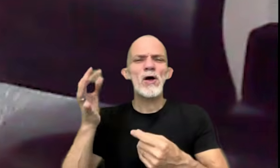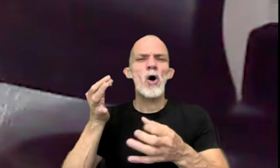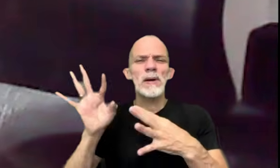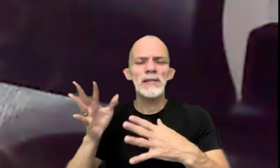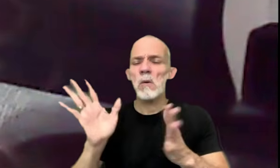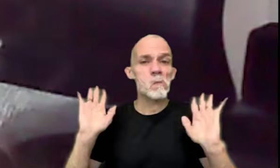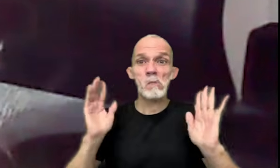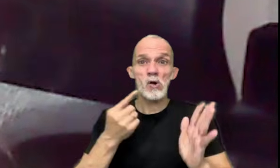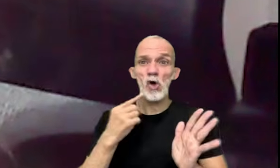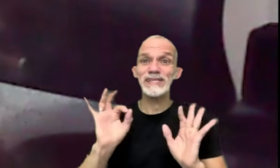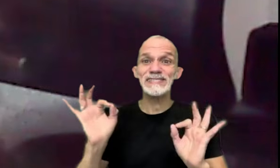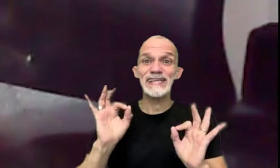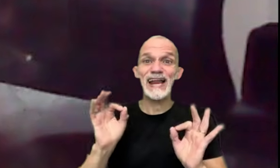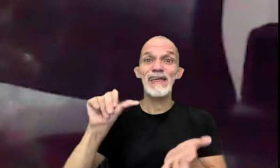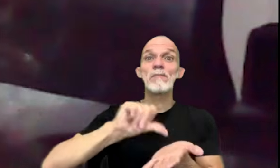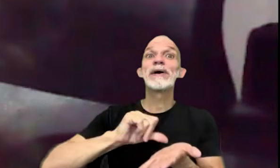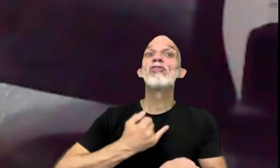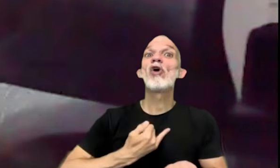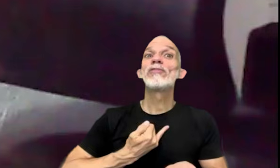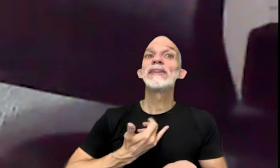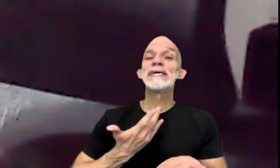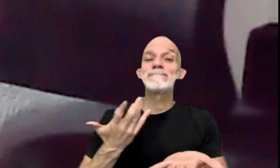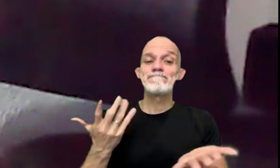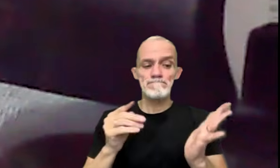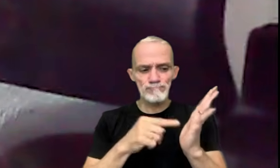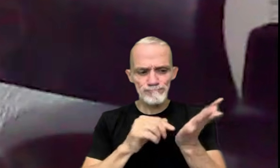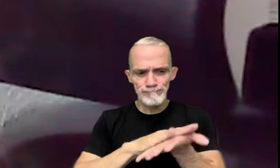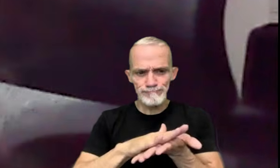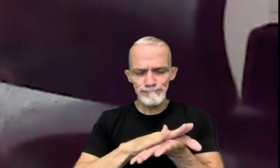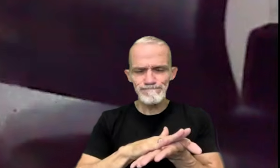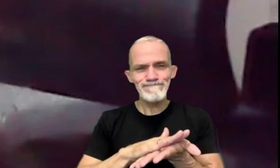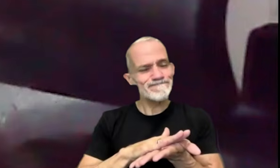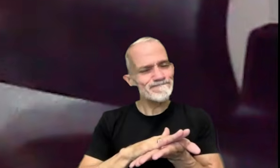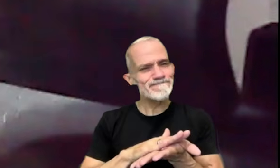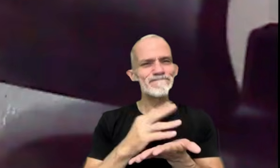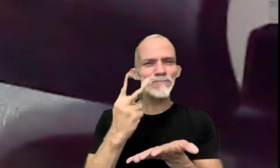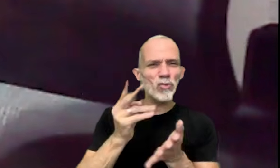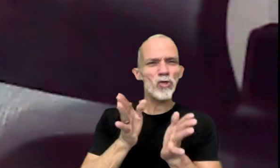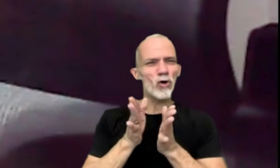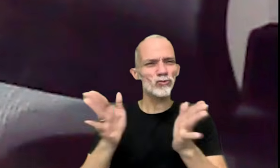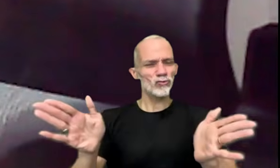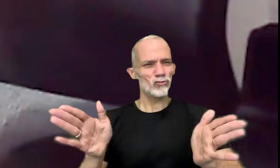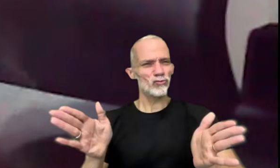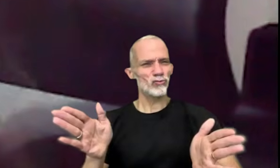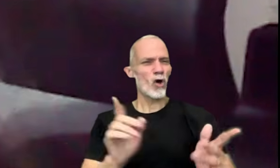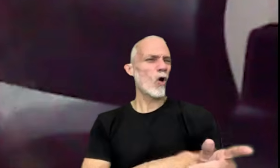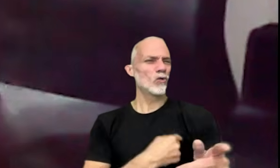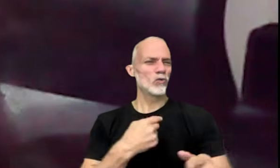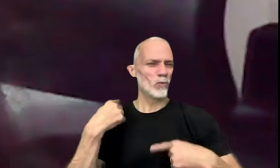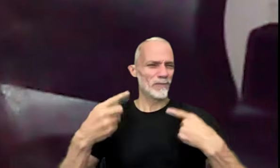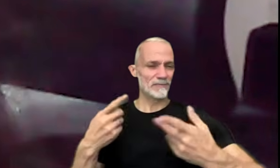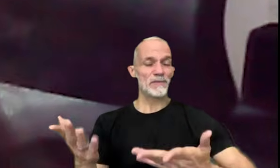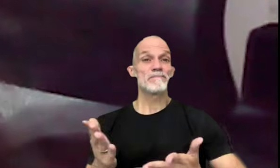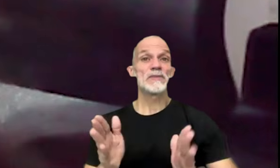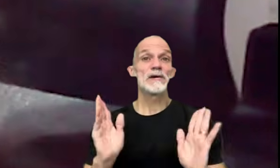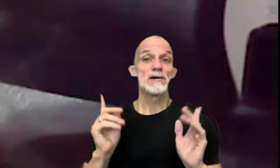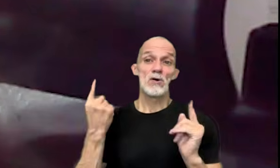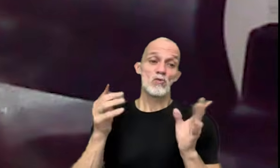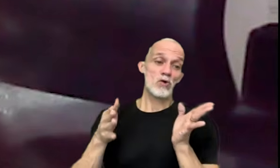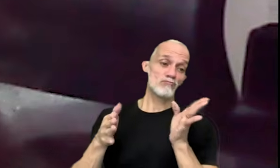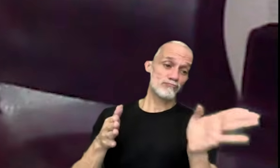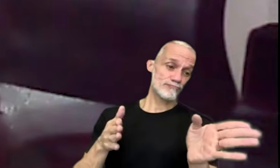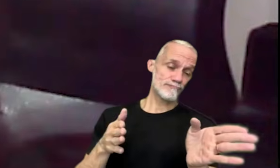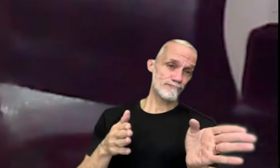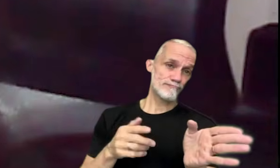no nos dice nada de dónde está situado el inmueble. Acá hay dos posiciones doctrinales. Tenemos la